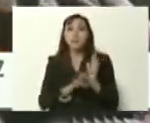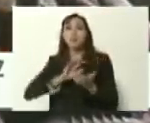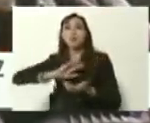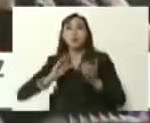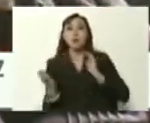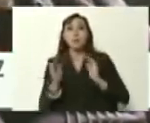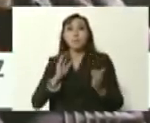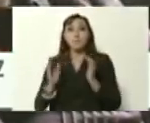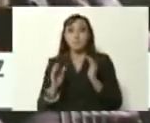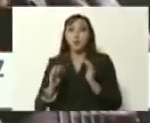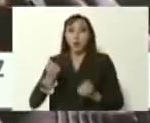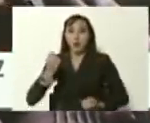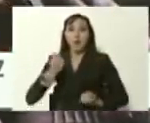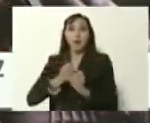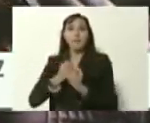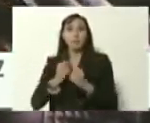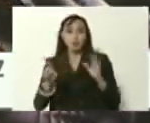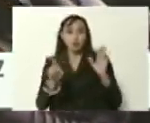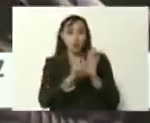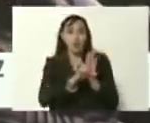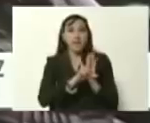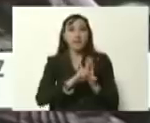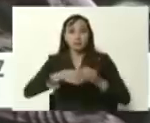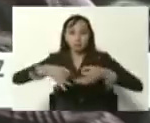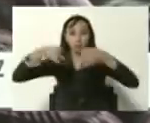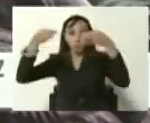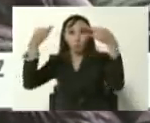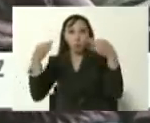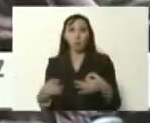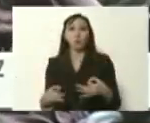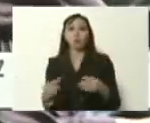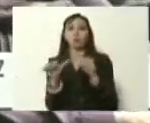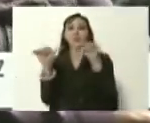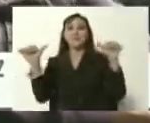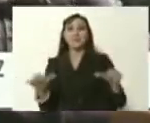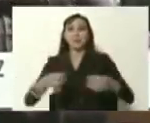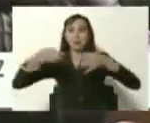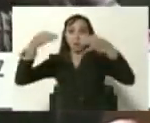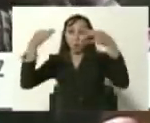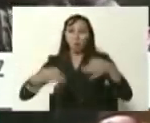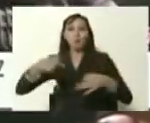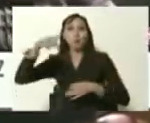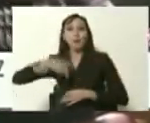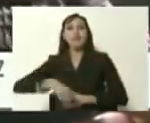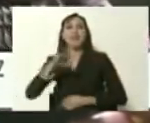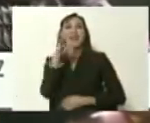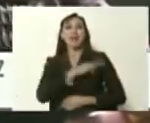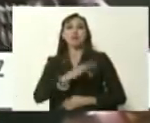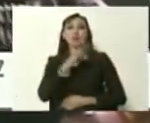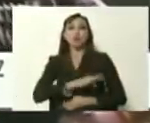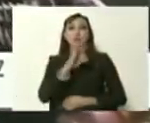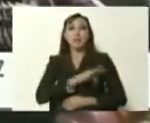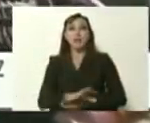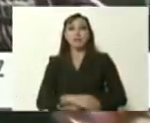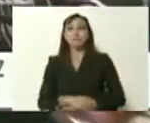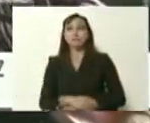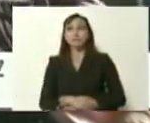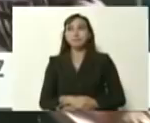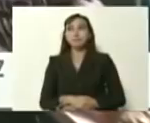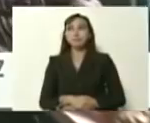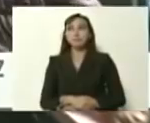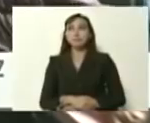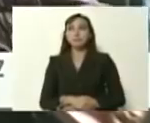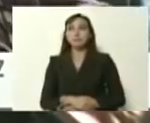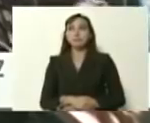para promulgar leyes justas y sistemas justos en la sociedad. Para ello,